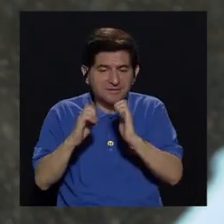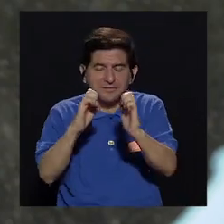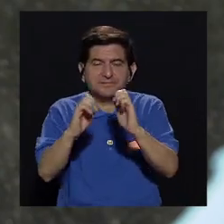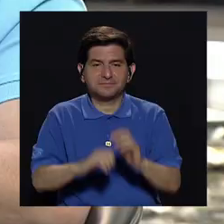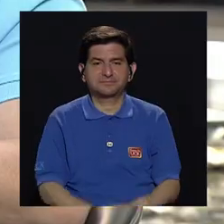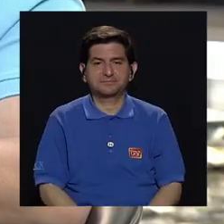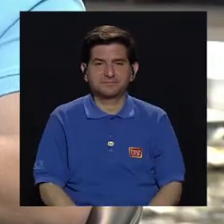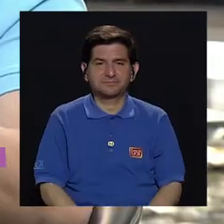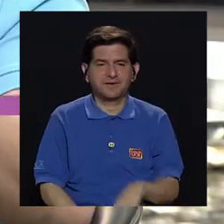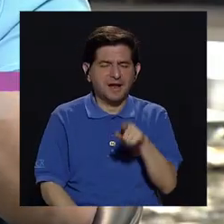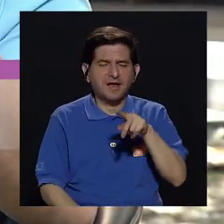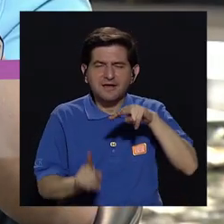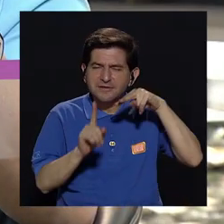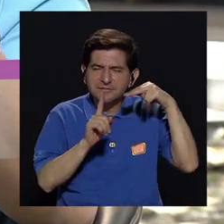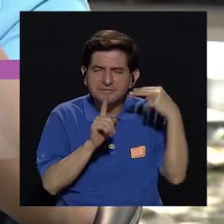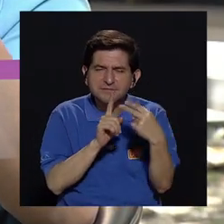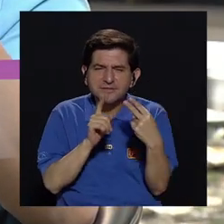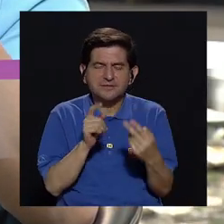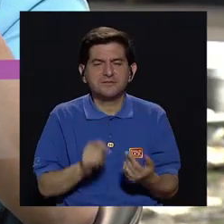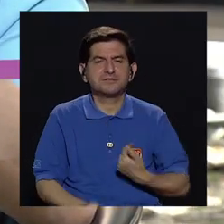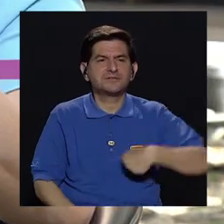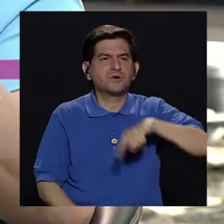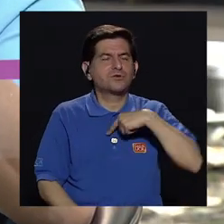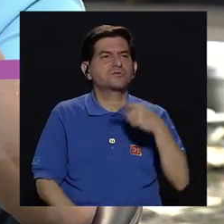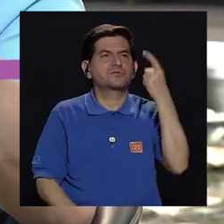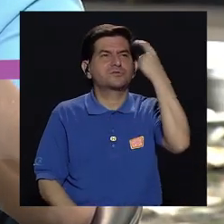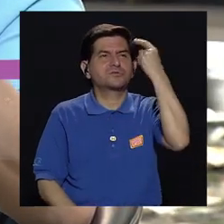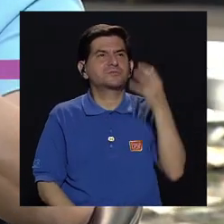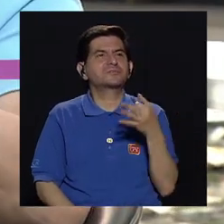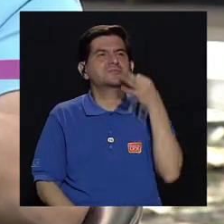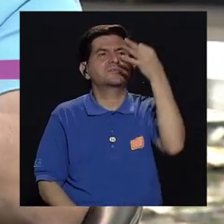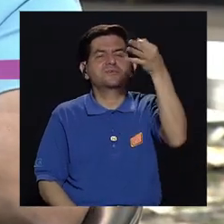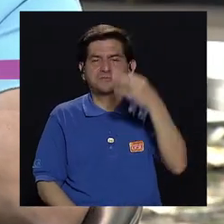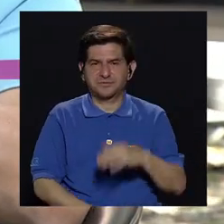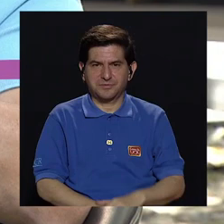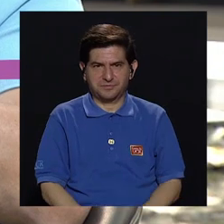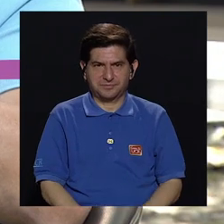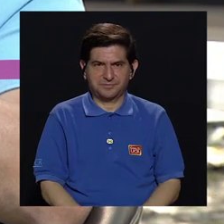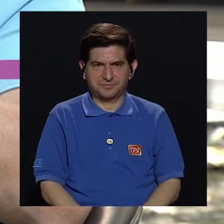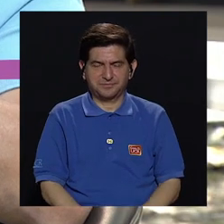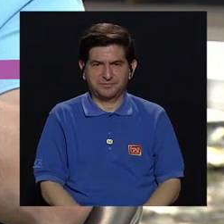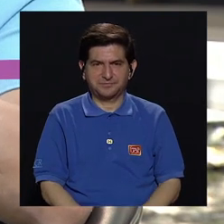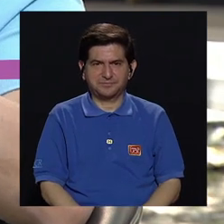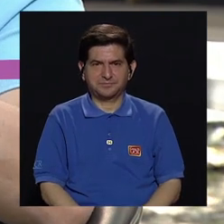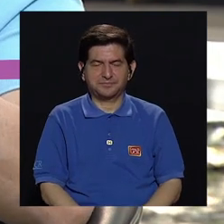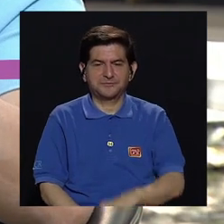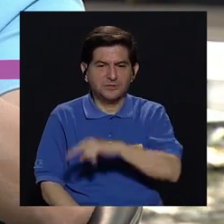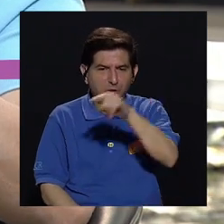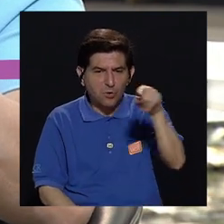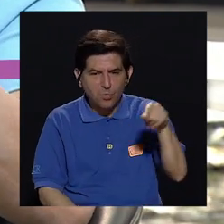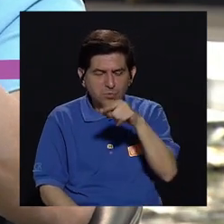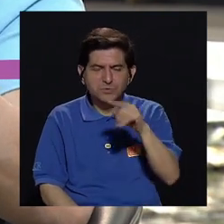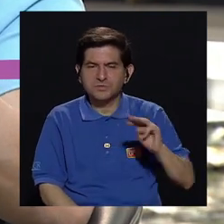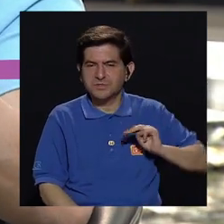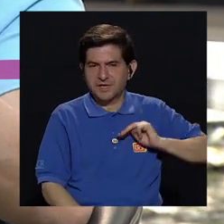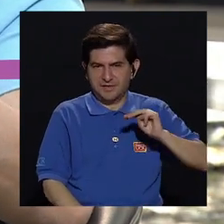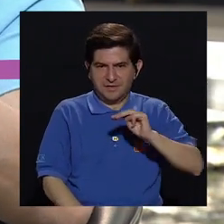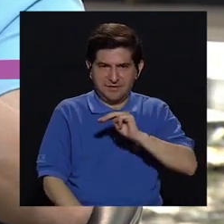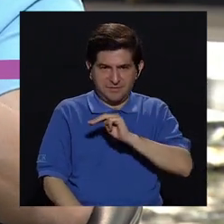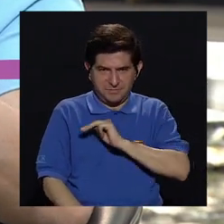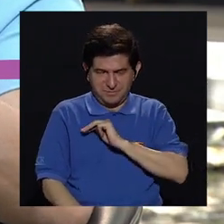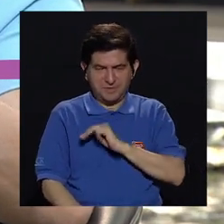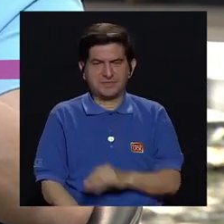estrategia. Andón, y en esta visión, pues, si miramos hacia el futuro, ¿qué es lo que ustedes, pues, como